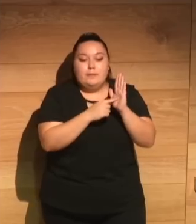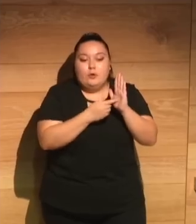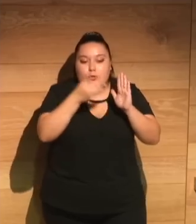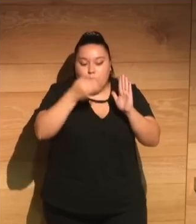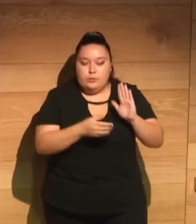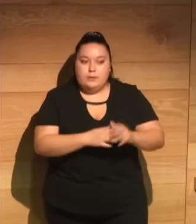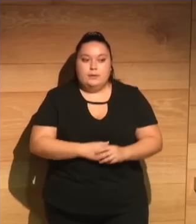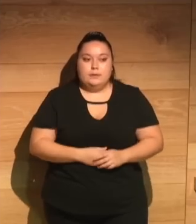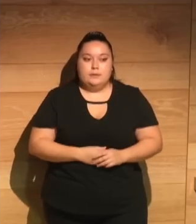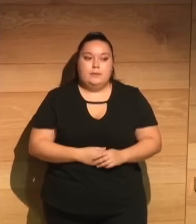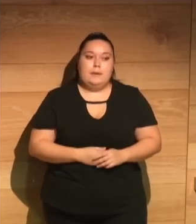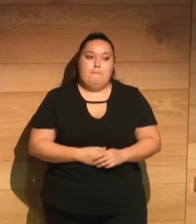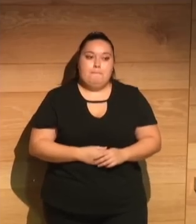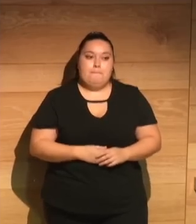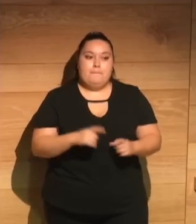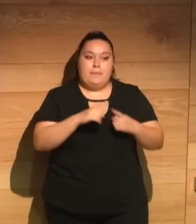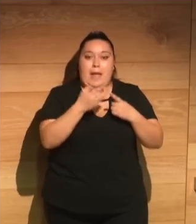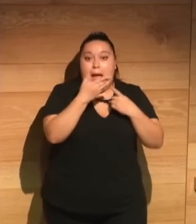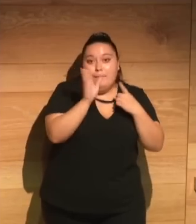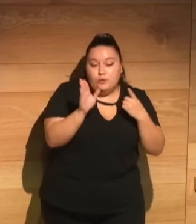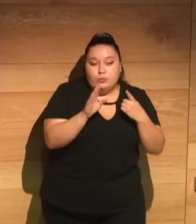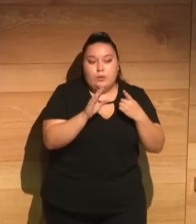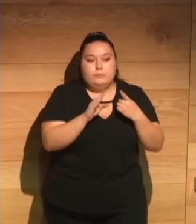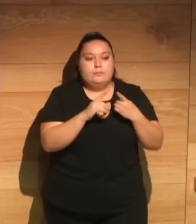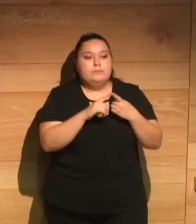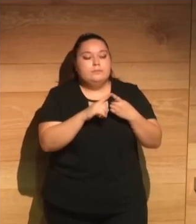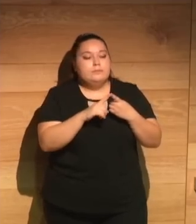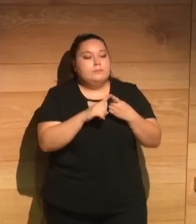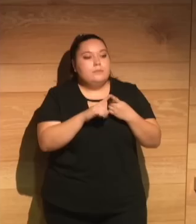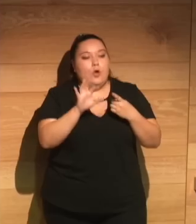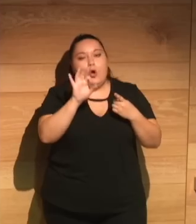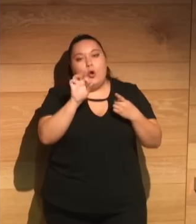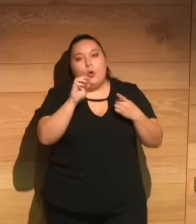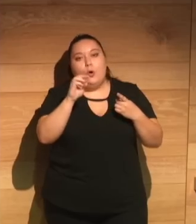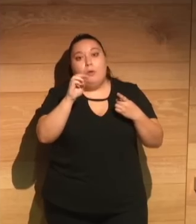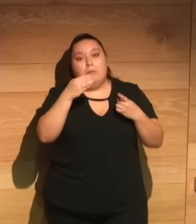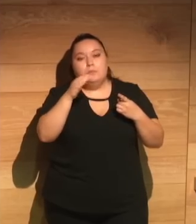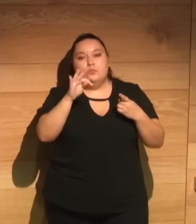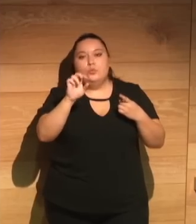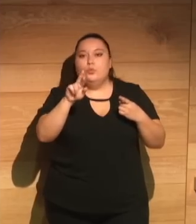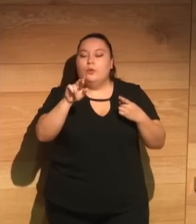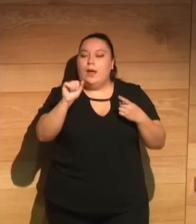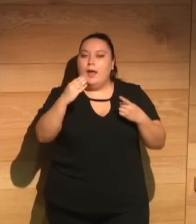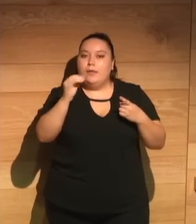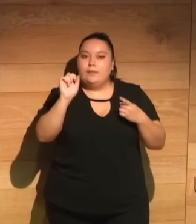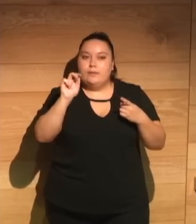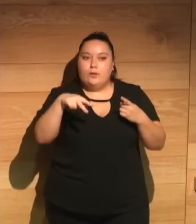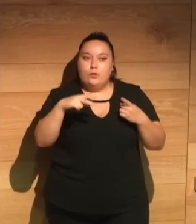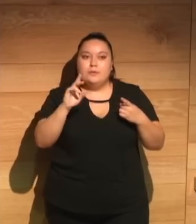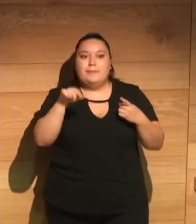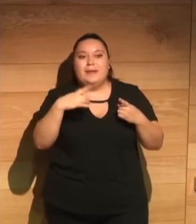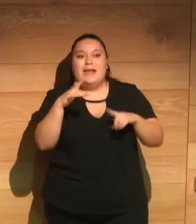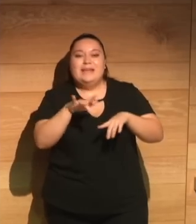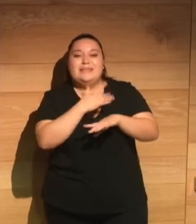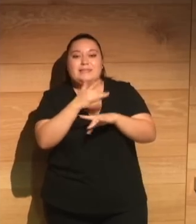fundamentales, que es la apertura, la obturación y el ISO. Bueno, el ISO es una nomenclatura, en otros casos es ASA, que es la